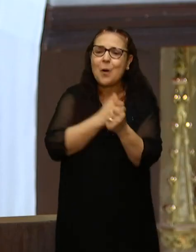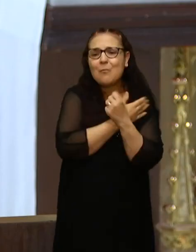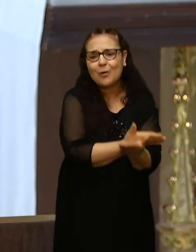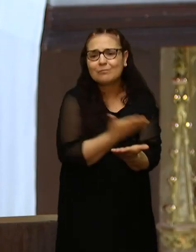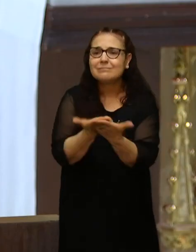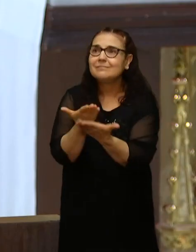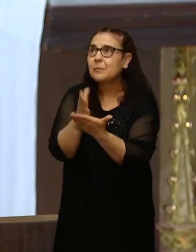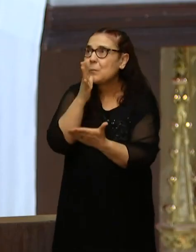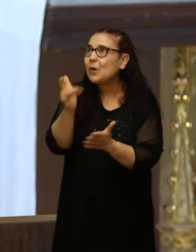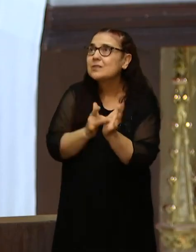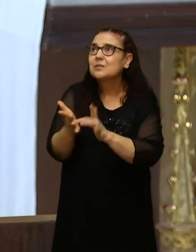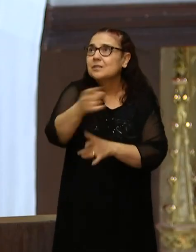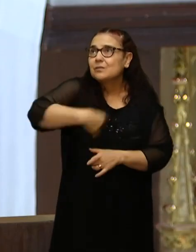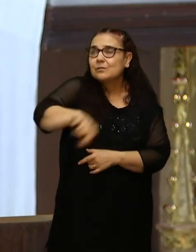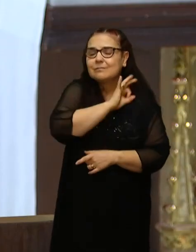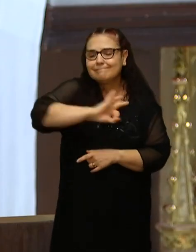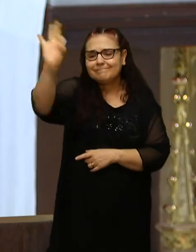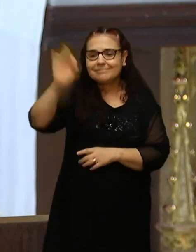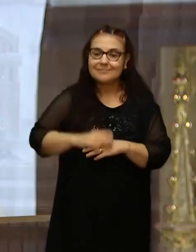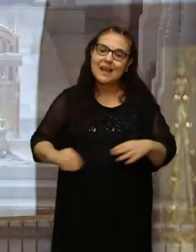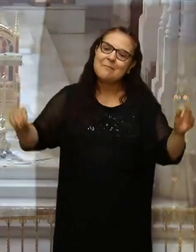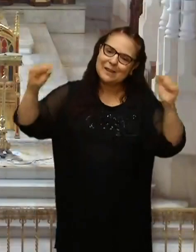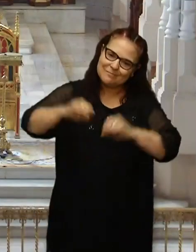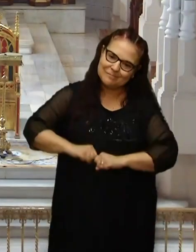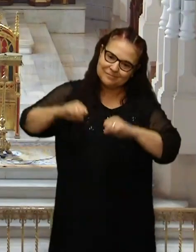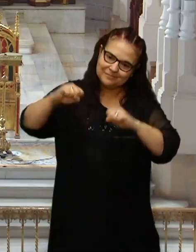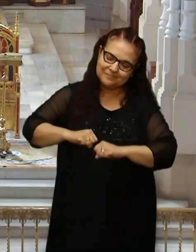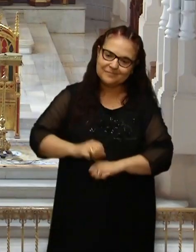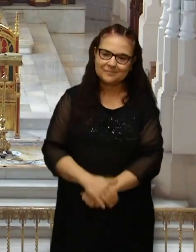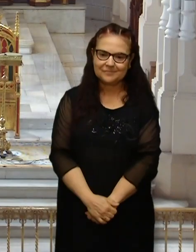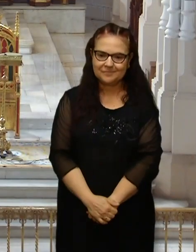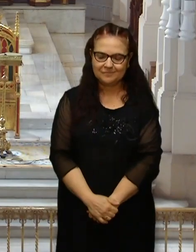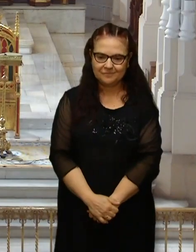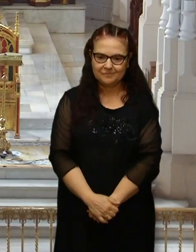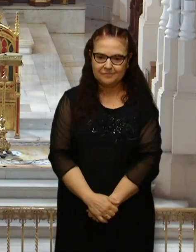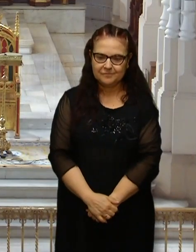pedimos por Jesucristo nuestro Señor. Amén.